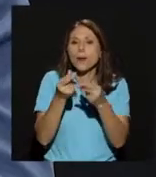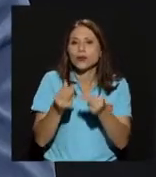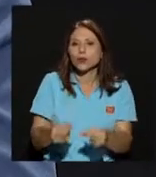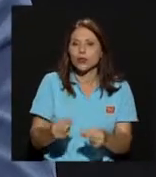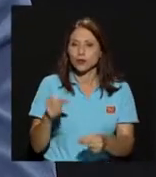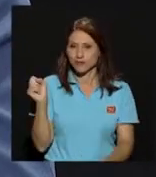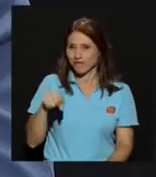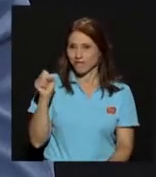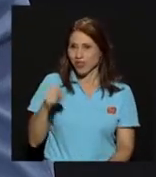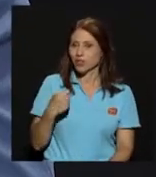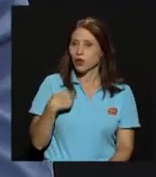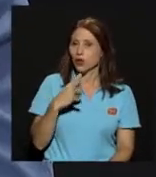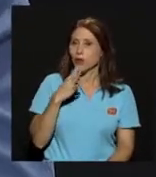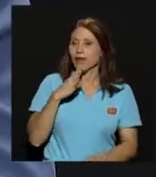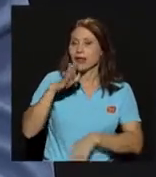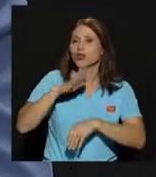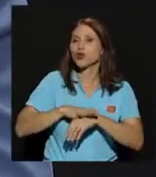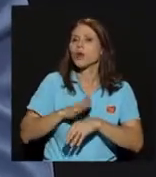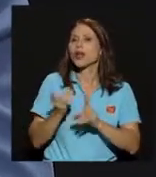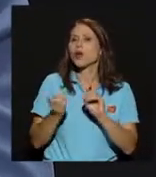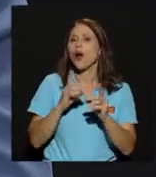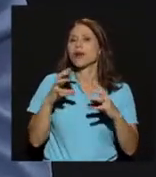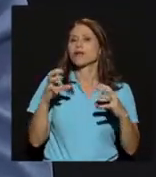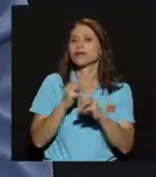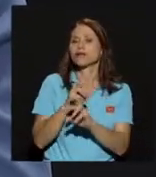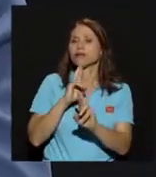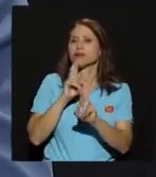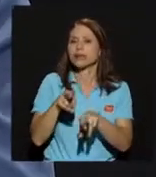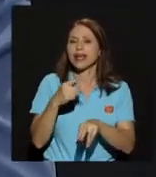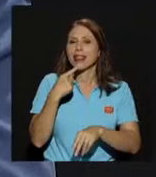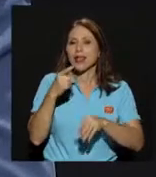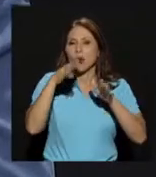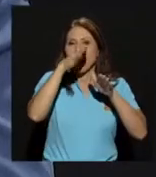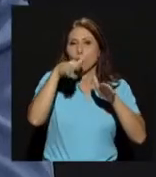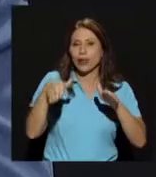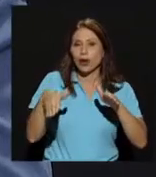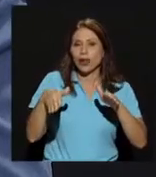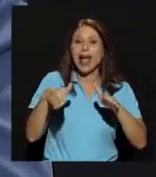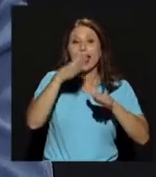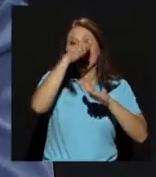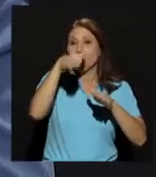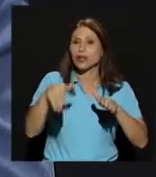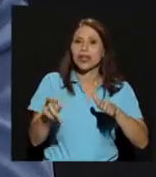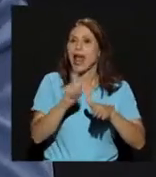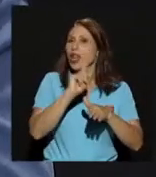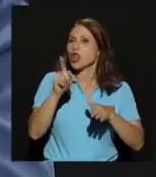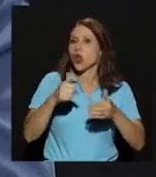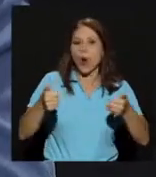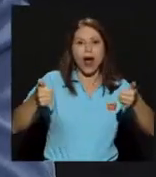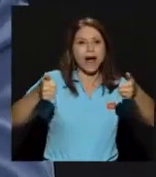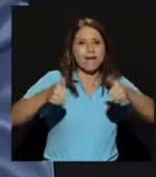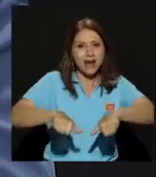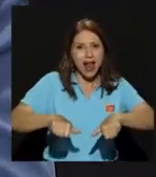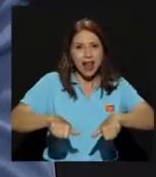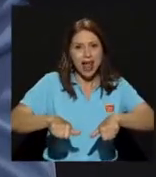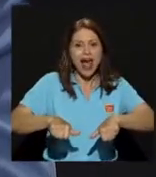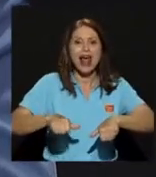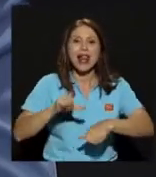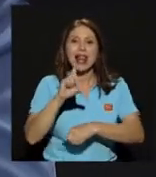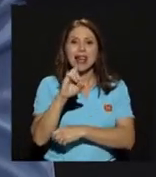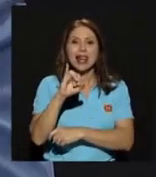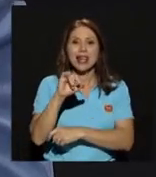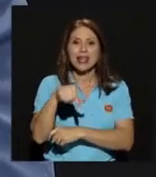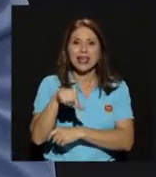del dictamen que emitió la contraloría y la contraloría no avala la liquidación del presupuesto que presenta el